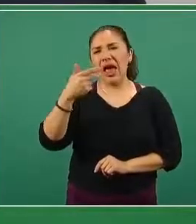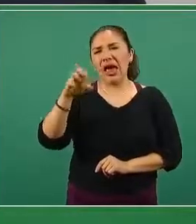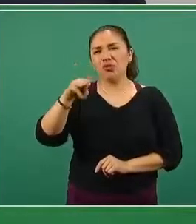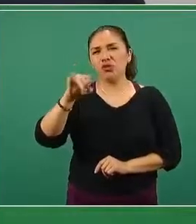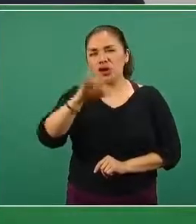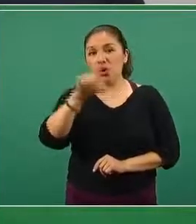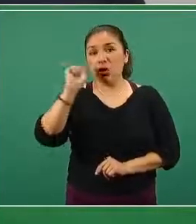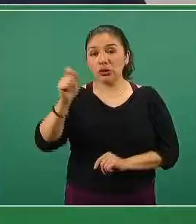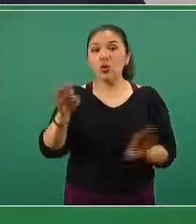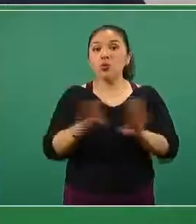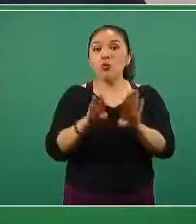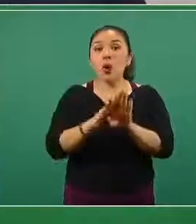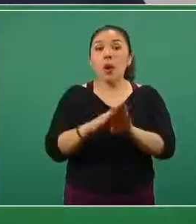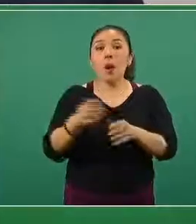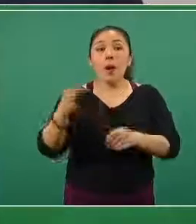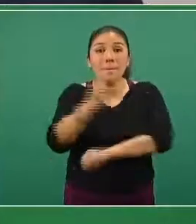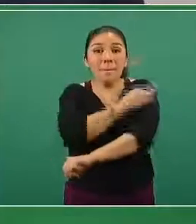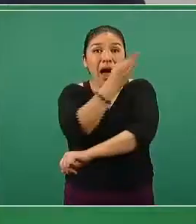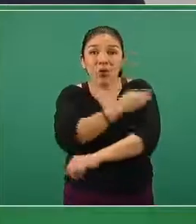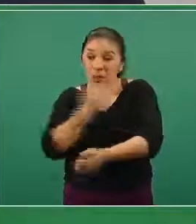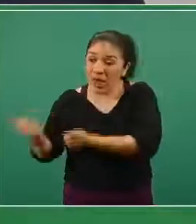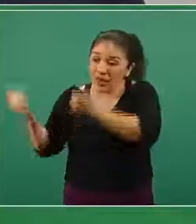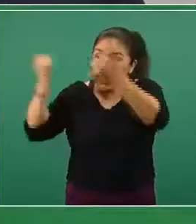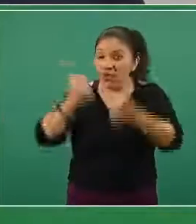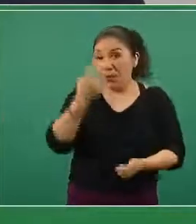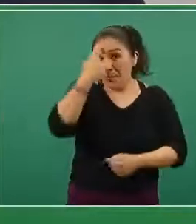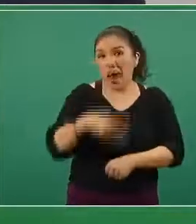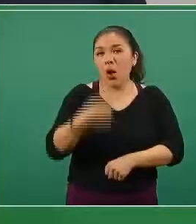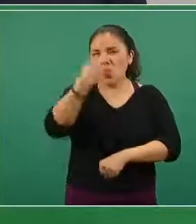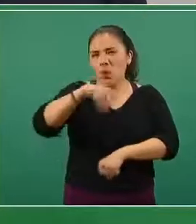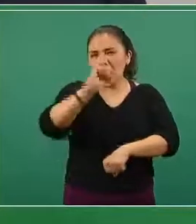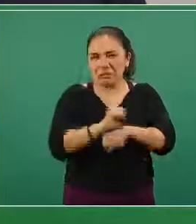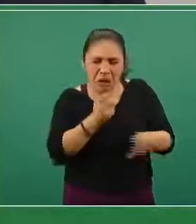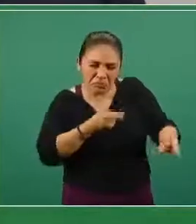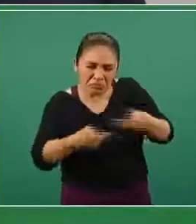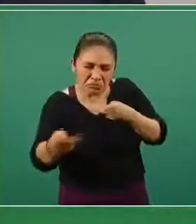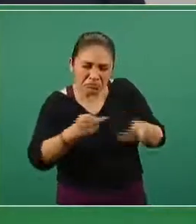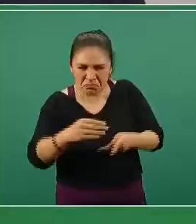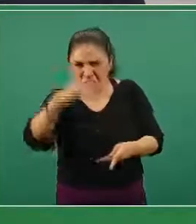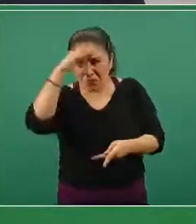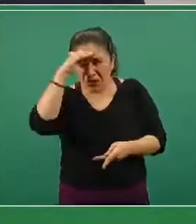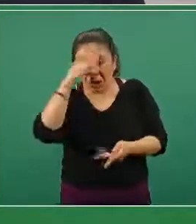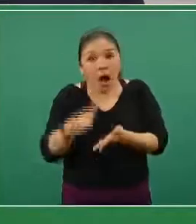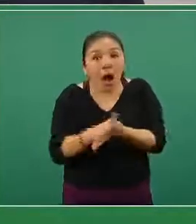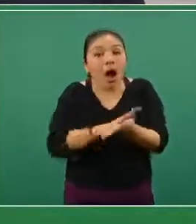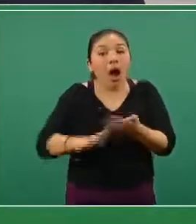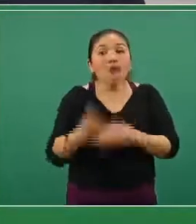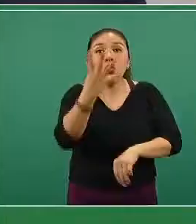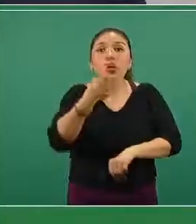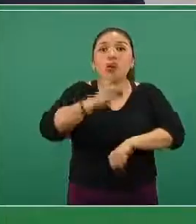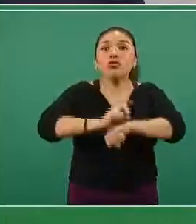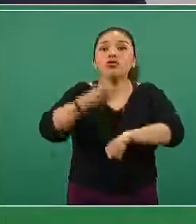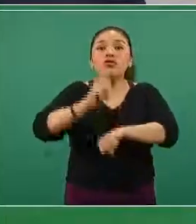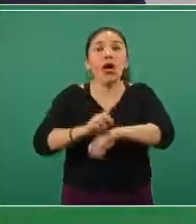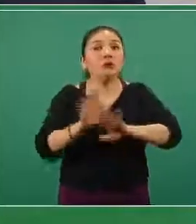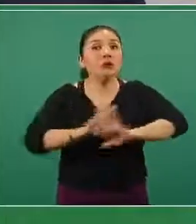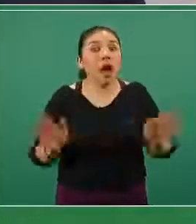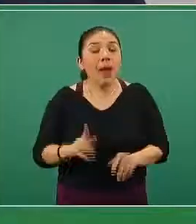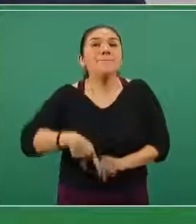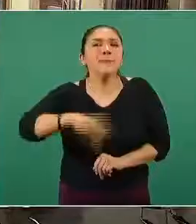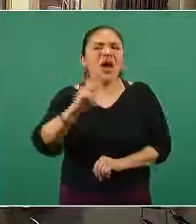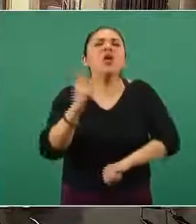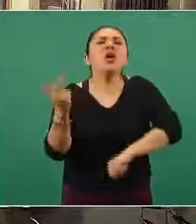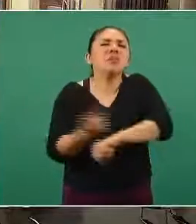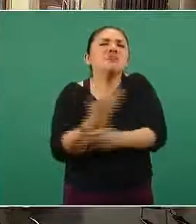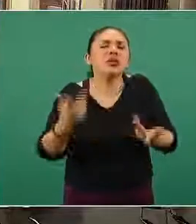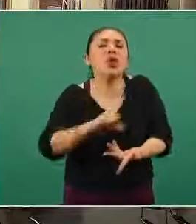vacuna enviada para una semana o programada para una semana se terminó en los primeros 4 días. Sin embargo, lo único que